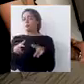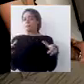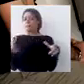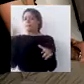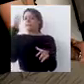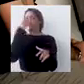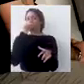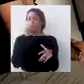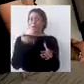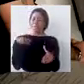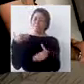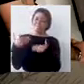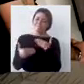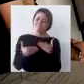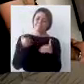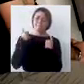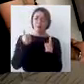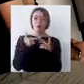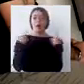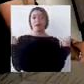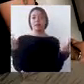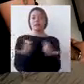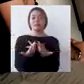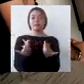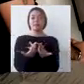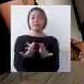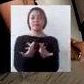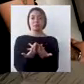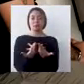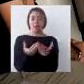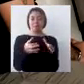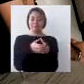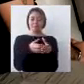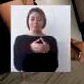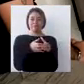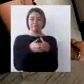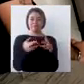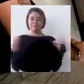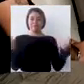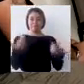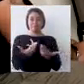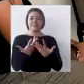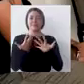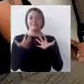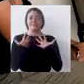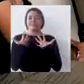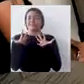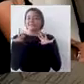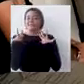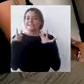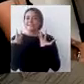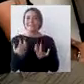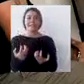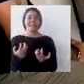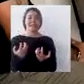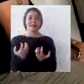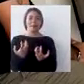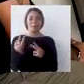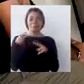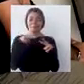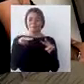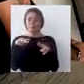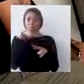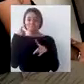bonito porque se reunían. Llegaron al club con un deseo muy bello y era encontrar